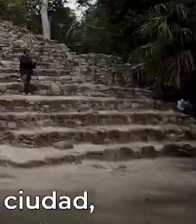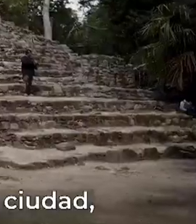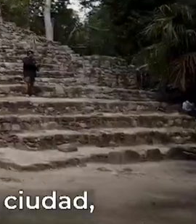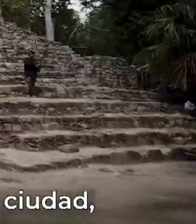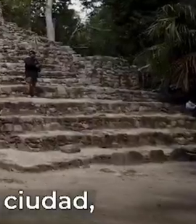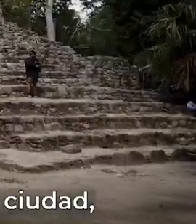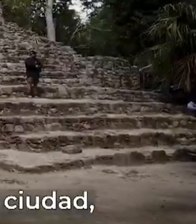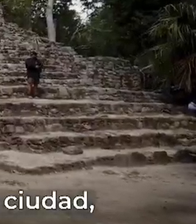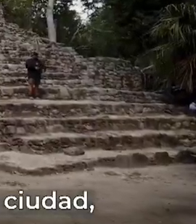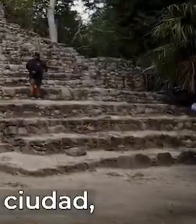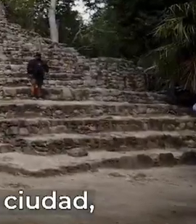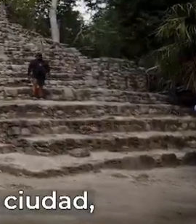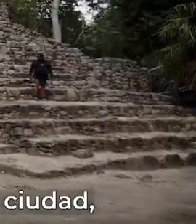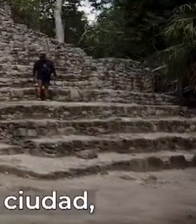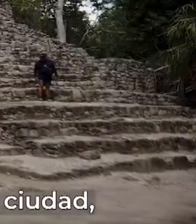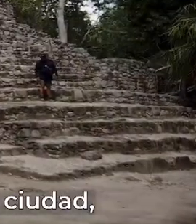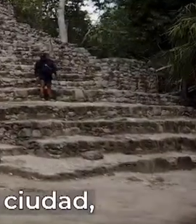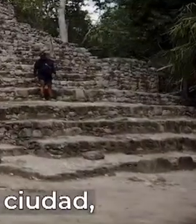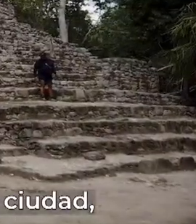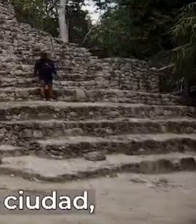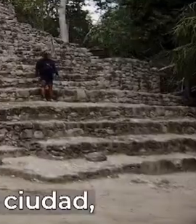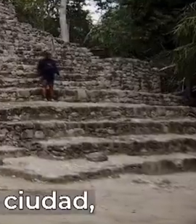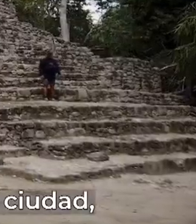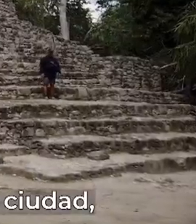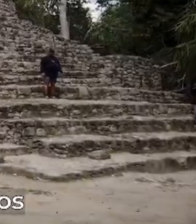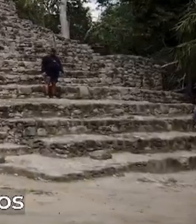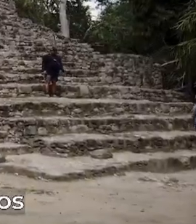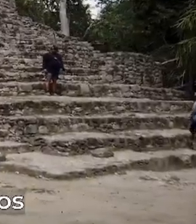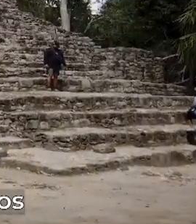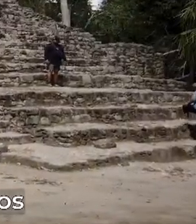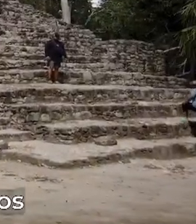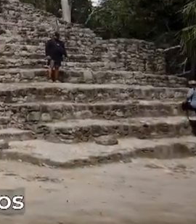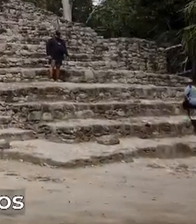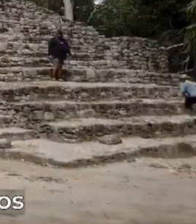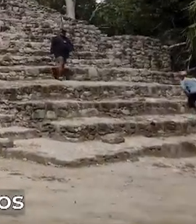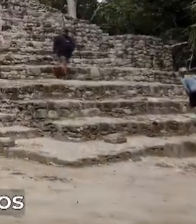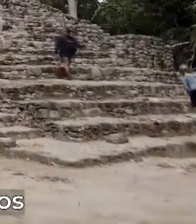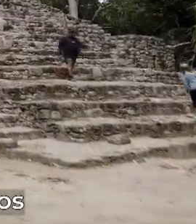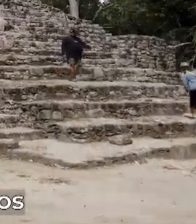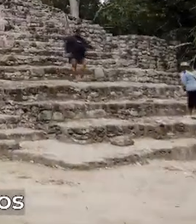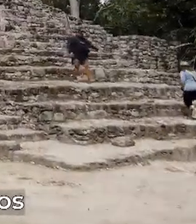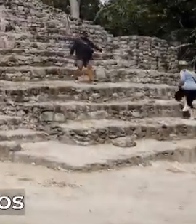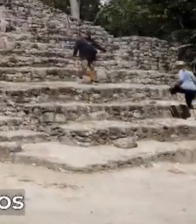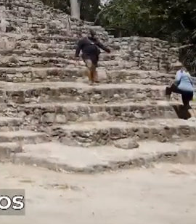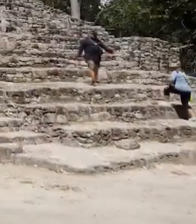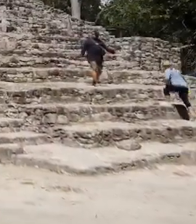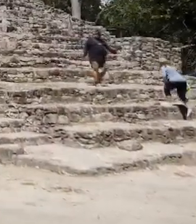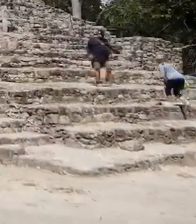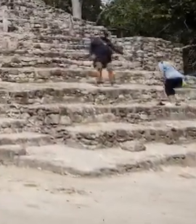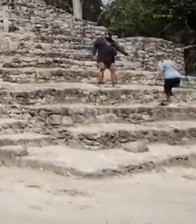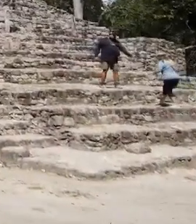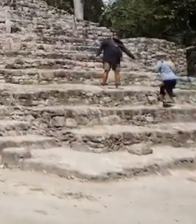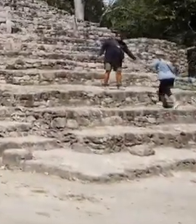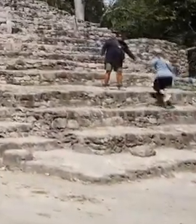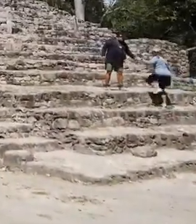El estilo constructivo de la primera fase de la ciudad presenta similitudes con sitios no lejanos de